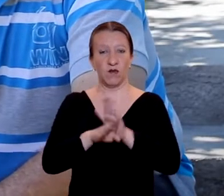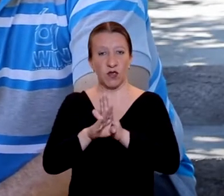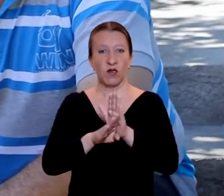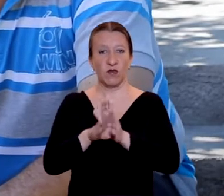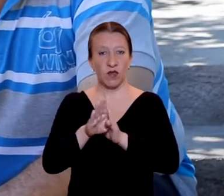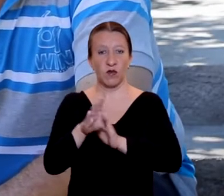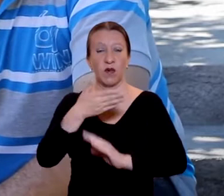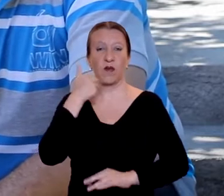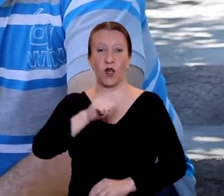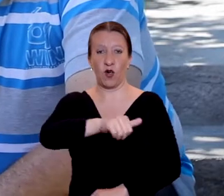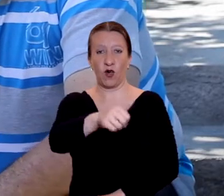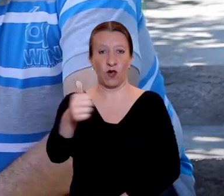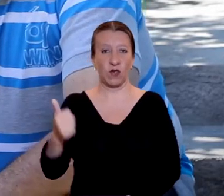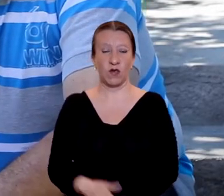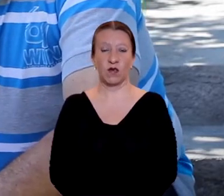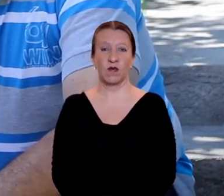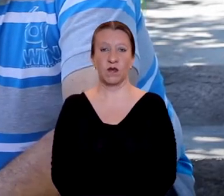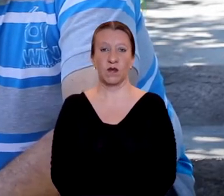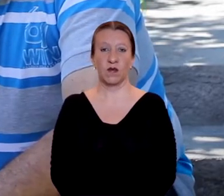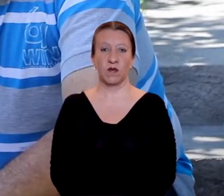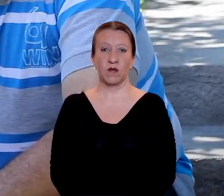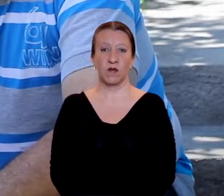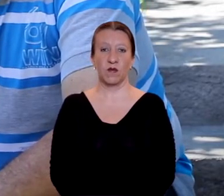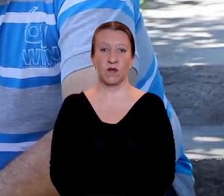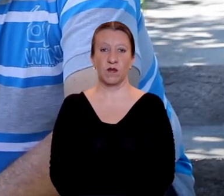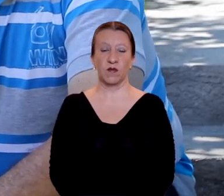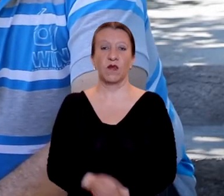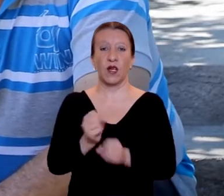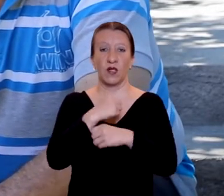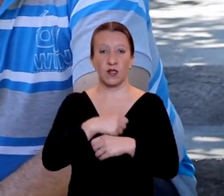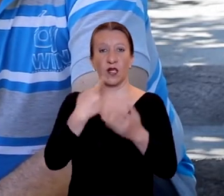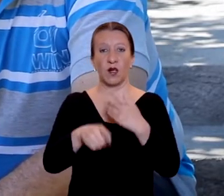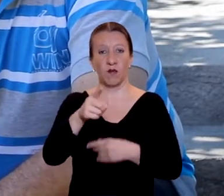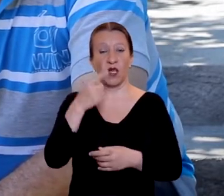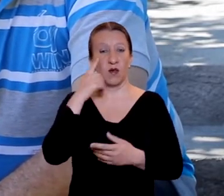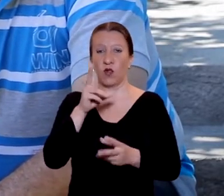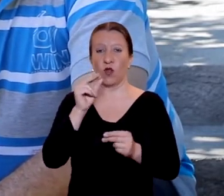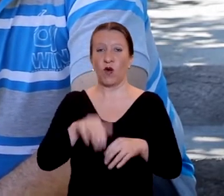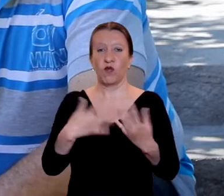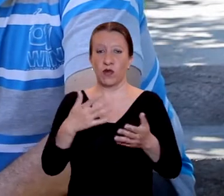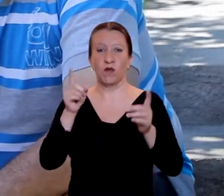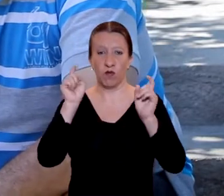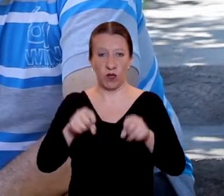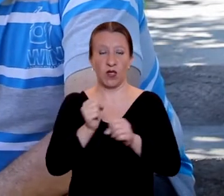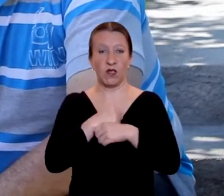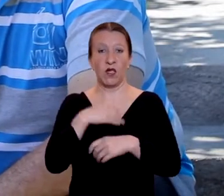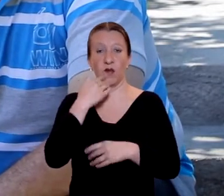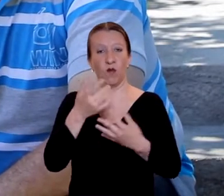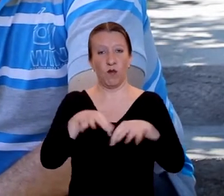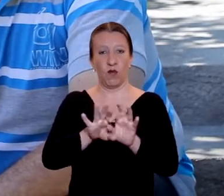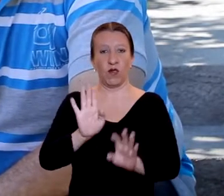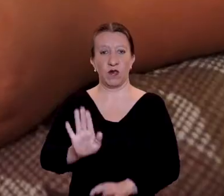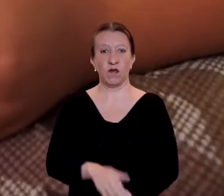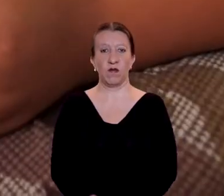de ser mejor que el resto, el hecho de que para ella no hay nada imposible, eso es una virtud que ella